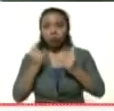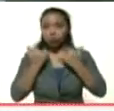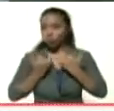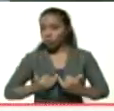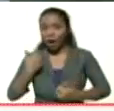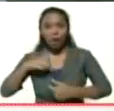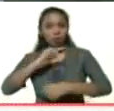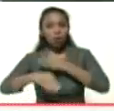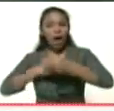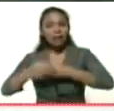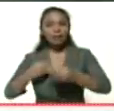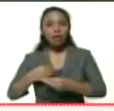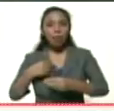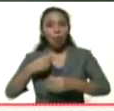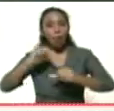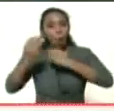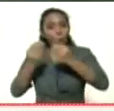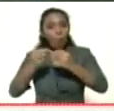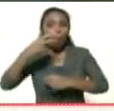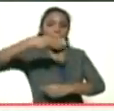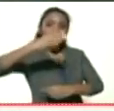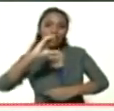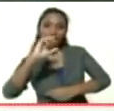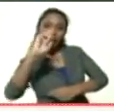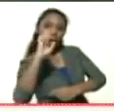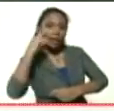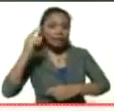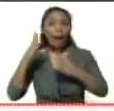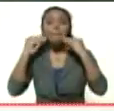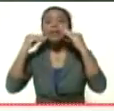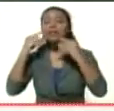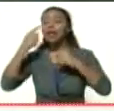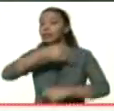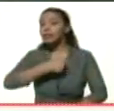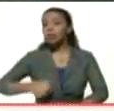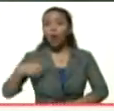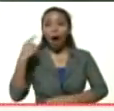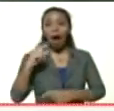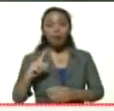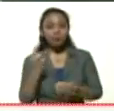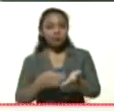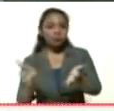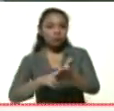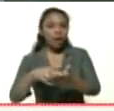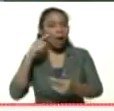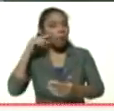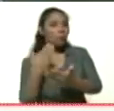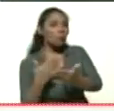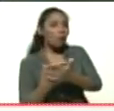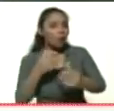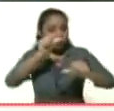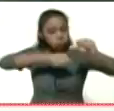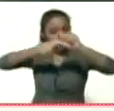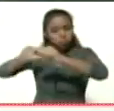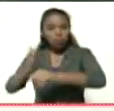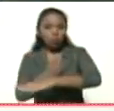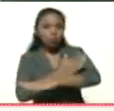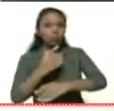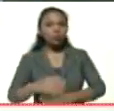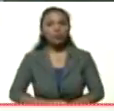hacemos la prueba diagnóstico con PCR, que los expertos chinos ratifican que es la prueba diagnóstica